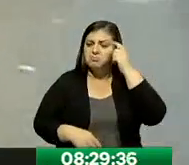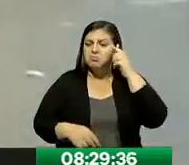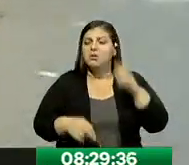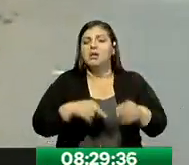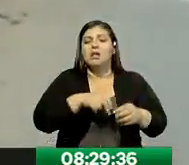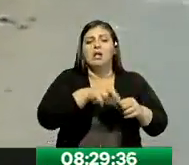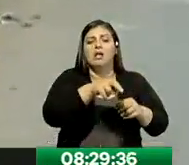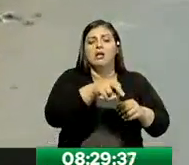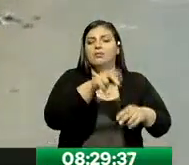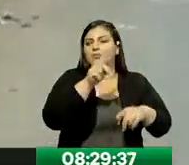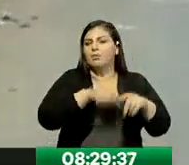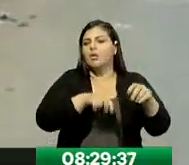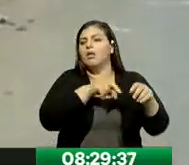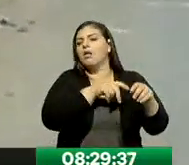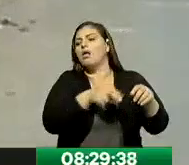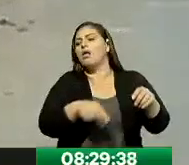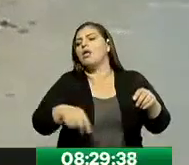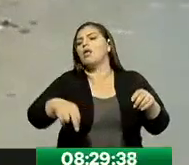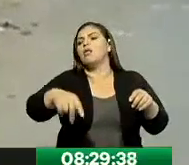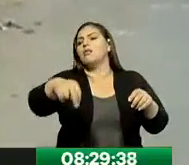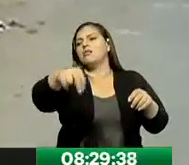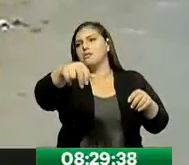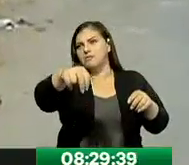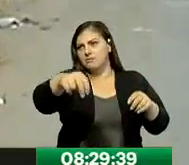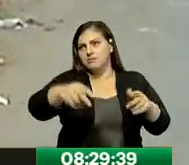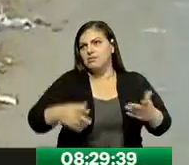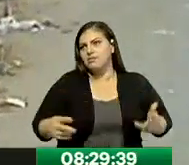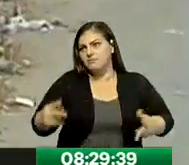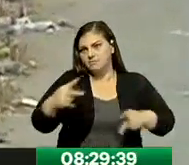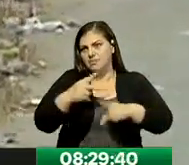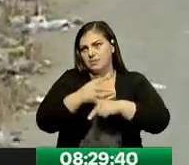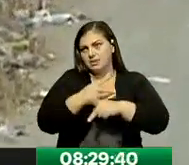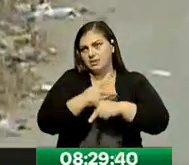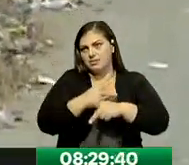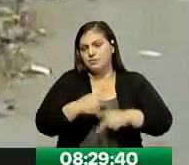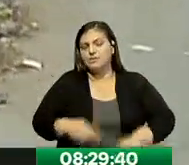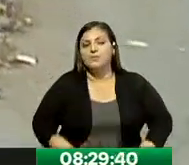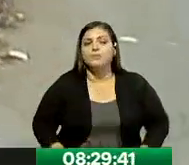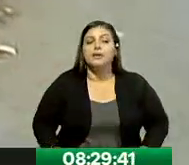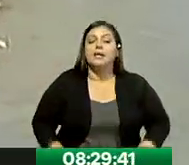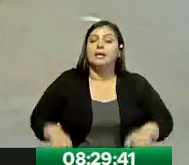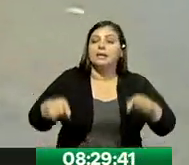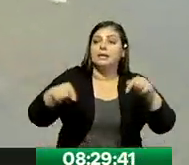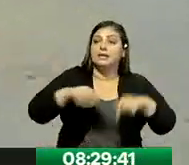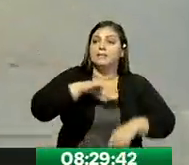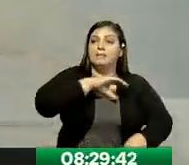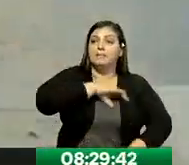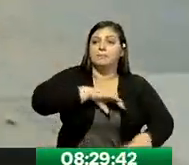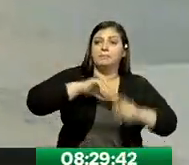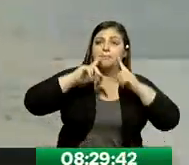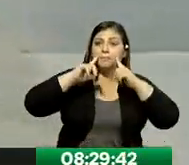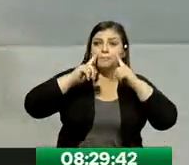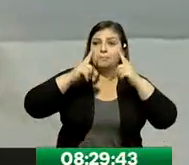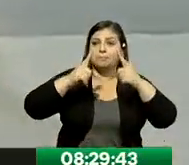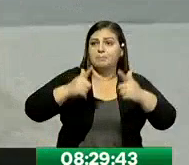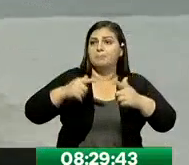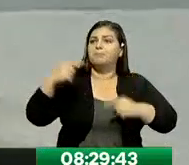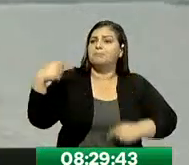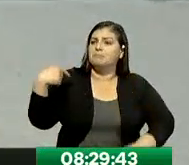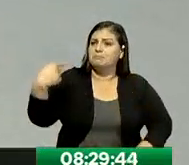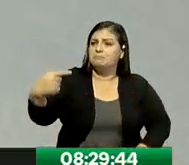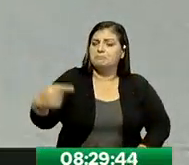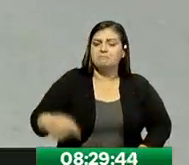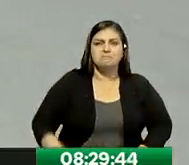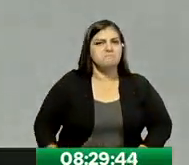sale y las asaltan. En todo caso, también olvidados por la policía, deberían de dar más vueltas, porque, o sea, no pasa